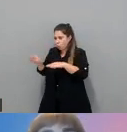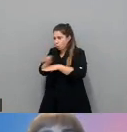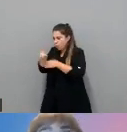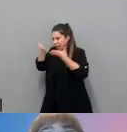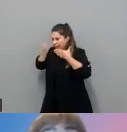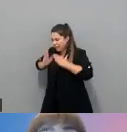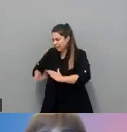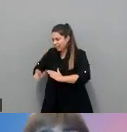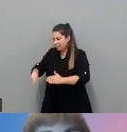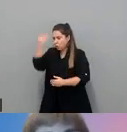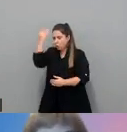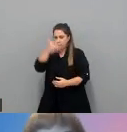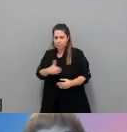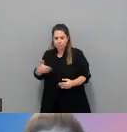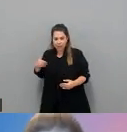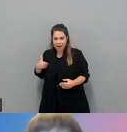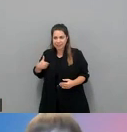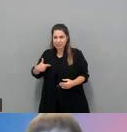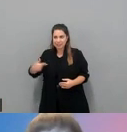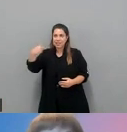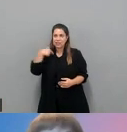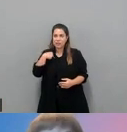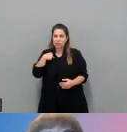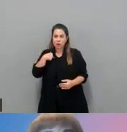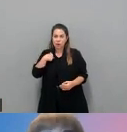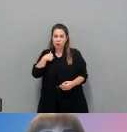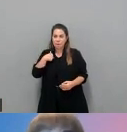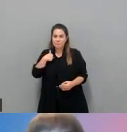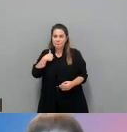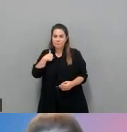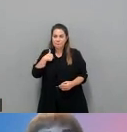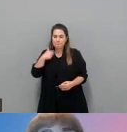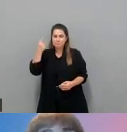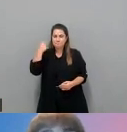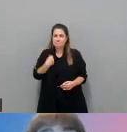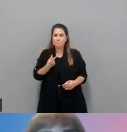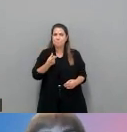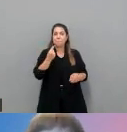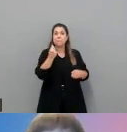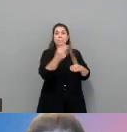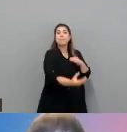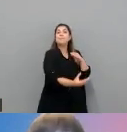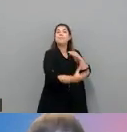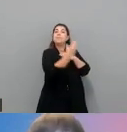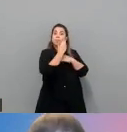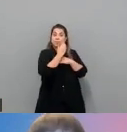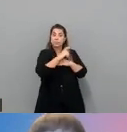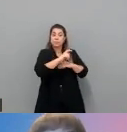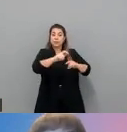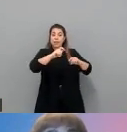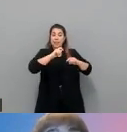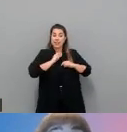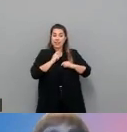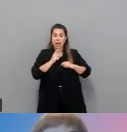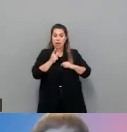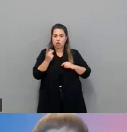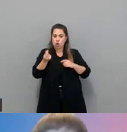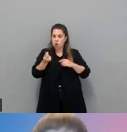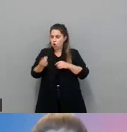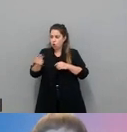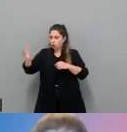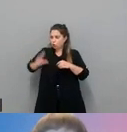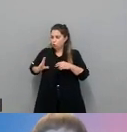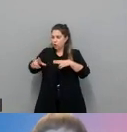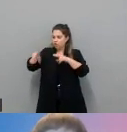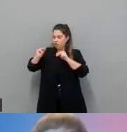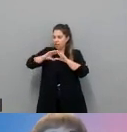parálisis cerebral, voy a recibir ese subsidio que va a complementar el salario que dejo de percibir y este hecho en